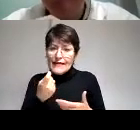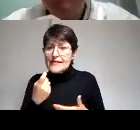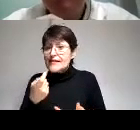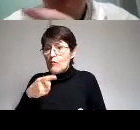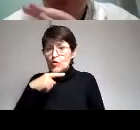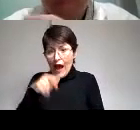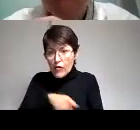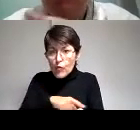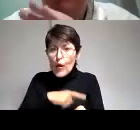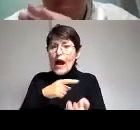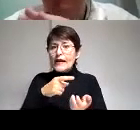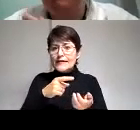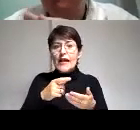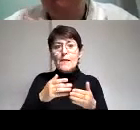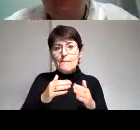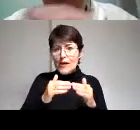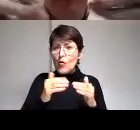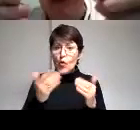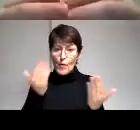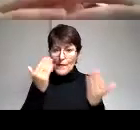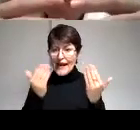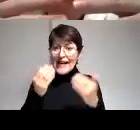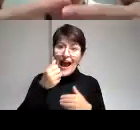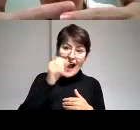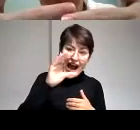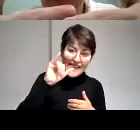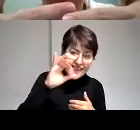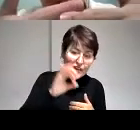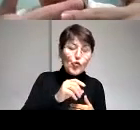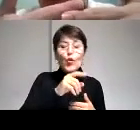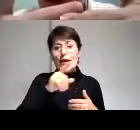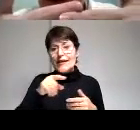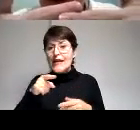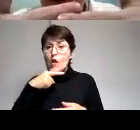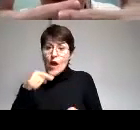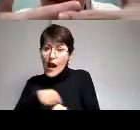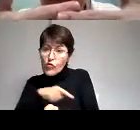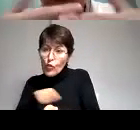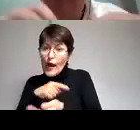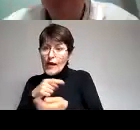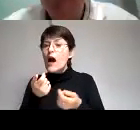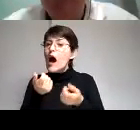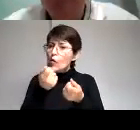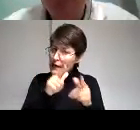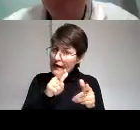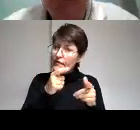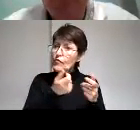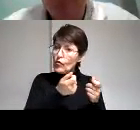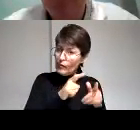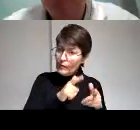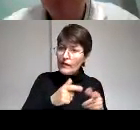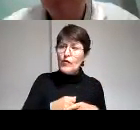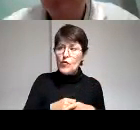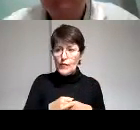acidez, no es muy diferente. Hay muchos puntos en los que están imbricados